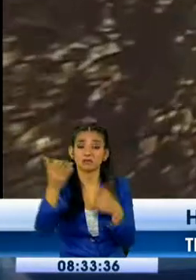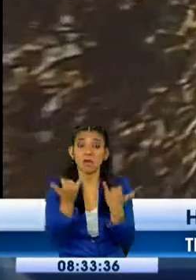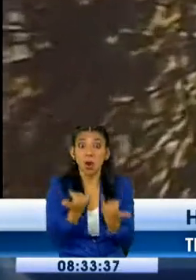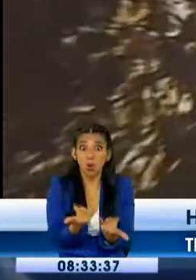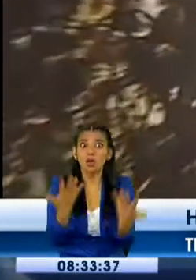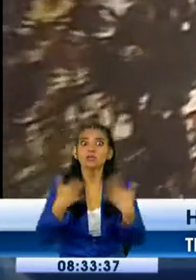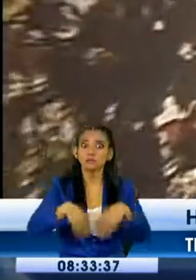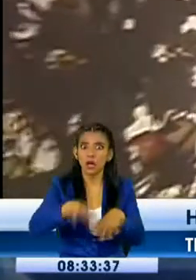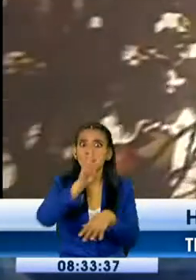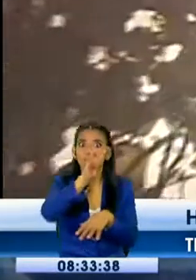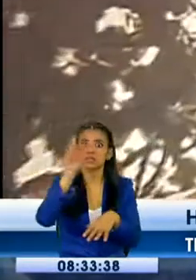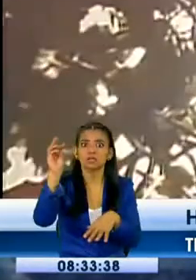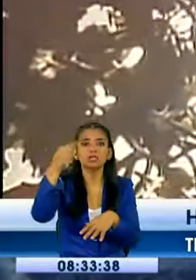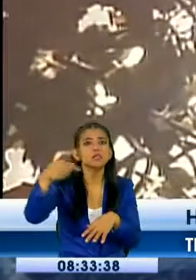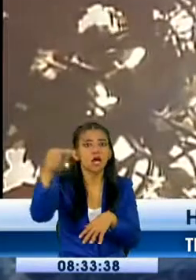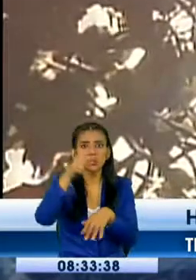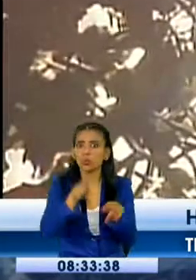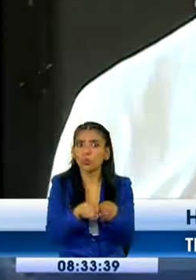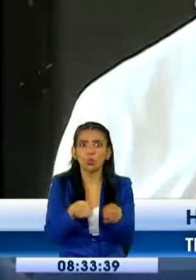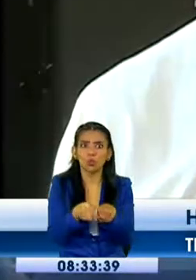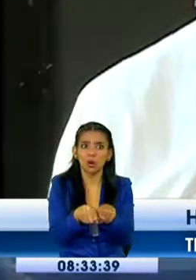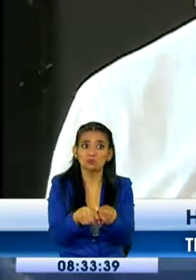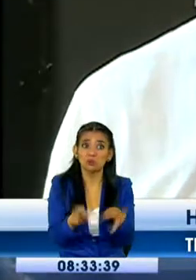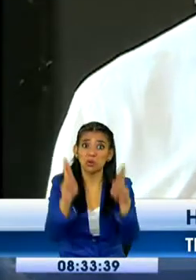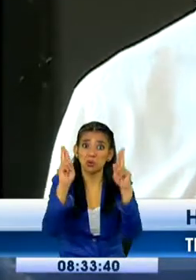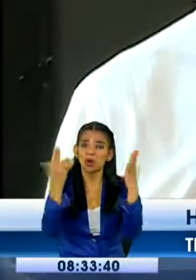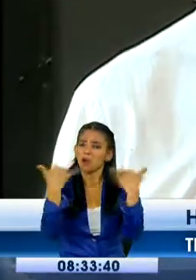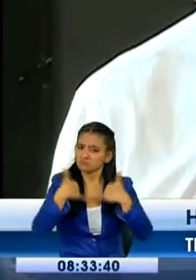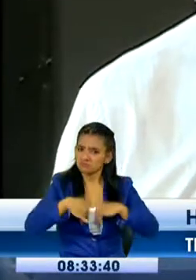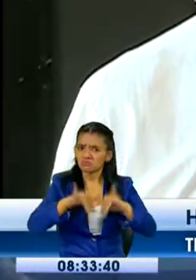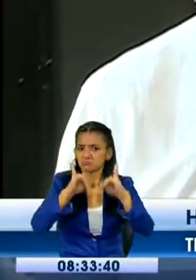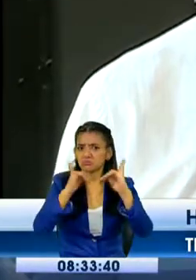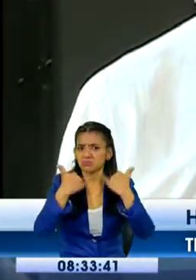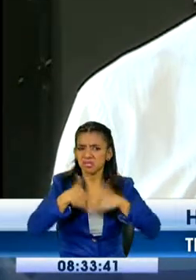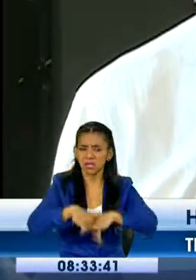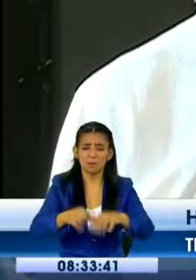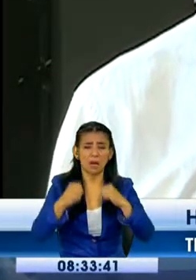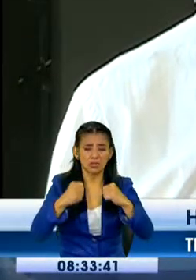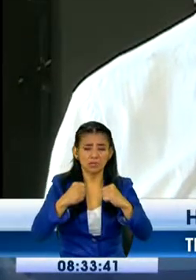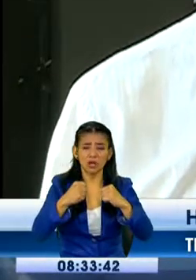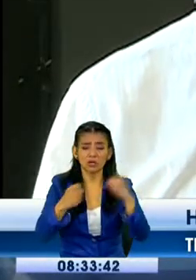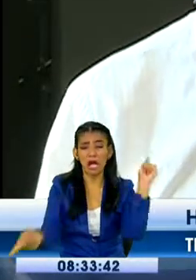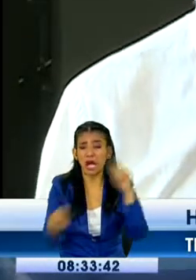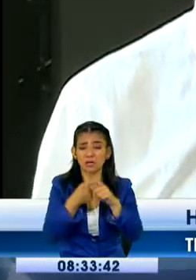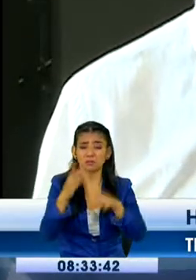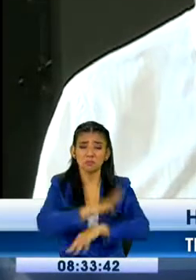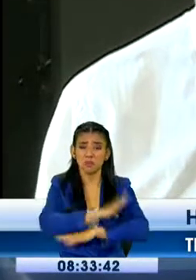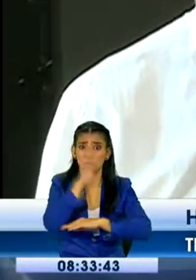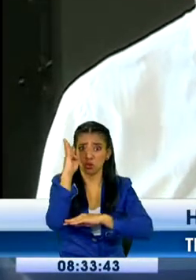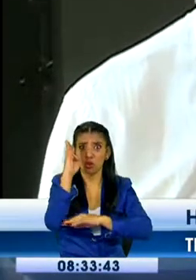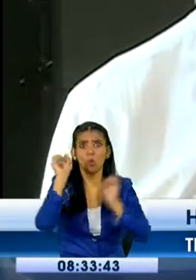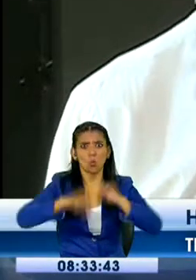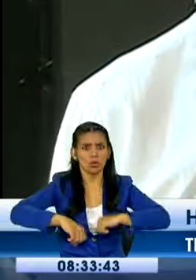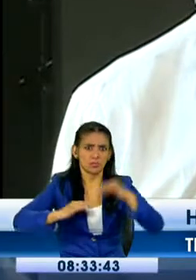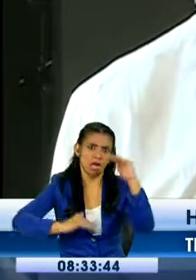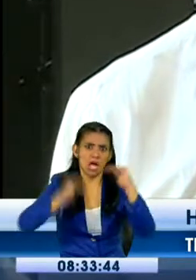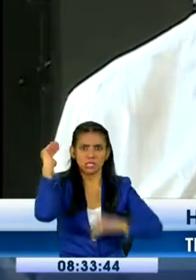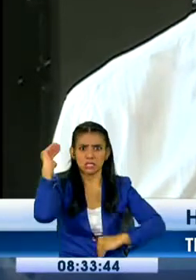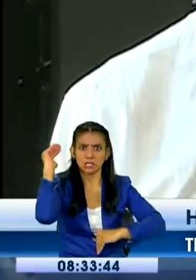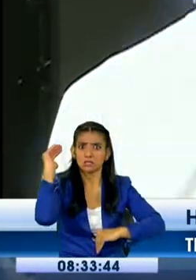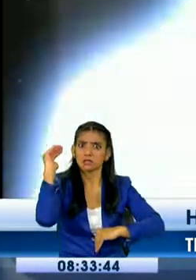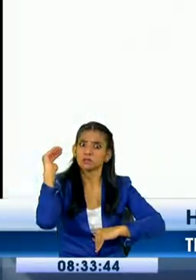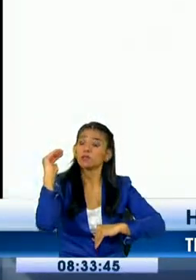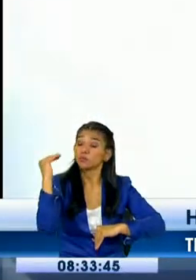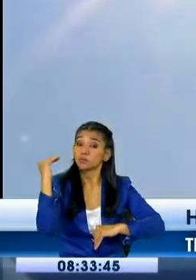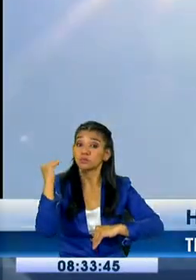estamos ya con 26 grados centígrados. Se espera que esto continúe con altas temperaturas al mediodía, puede sobrepasar estos